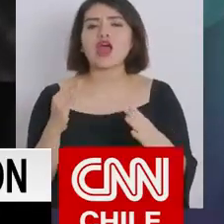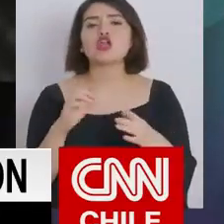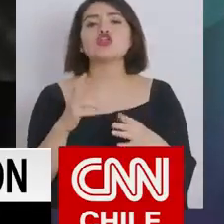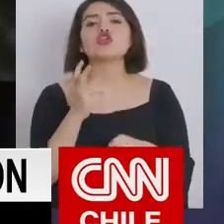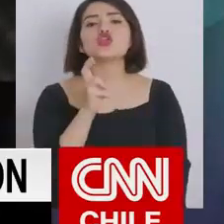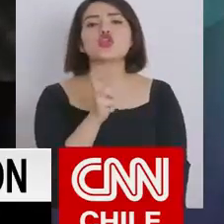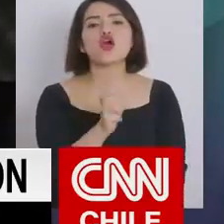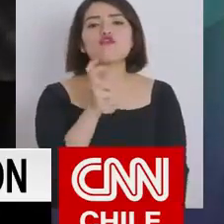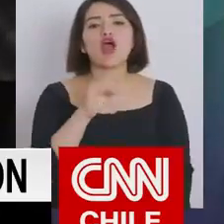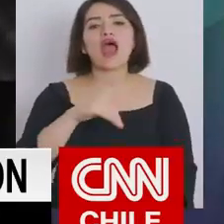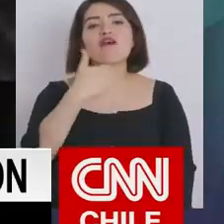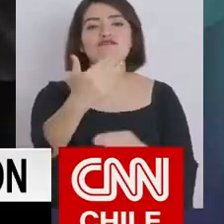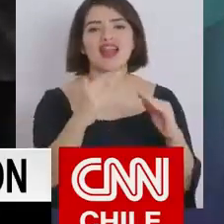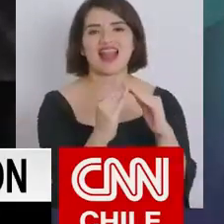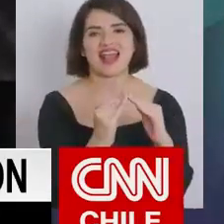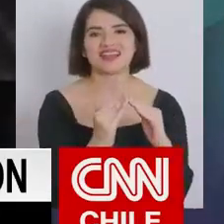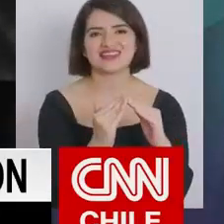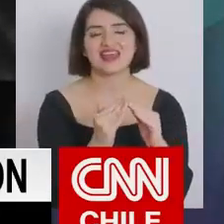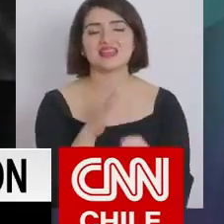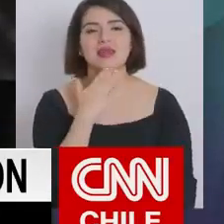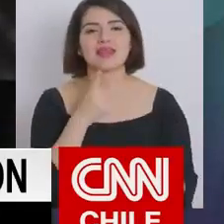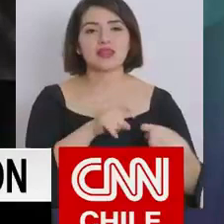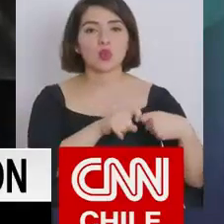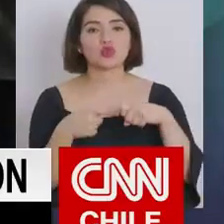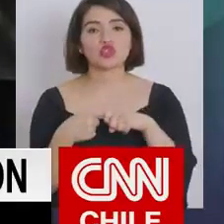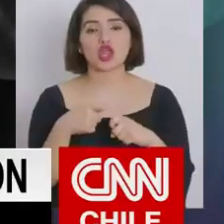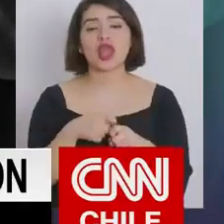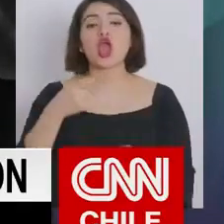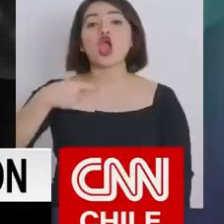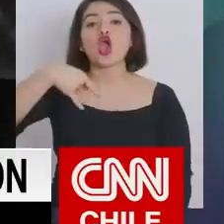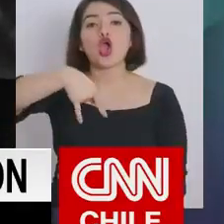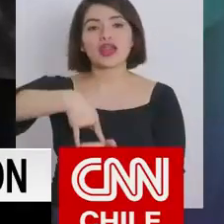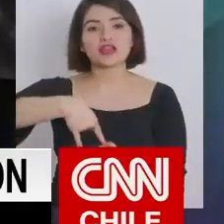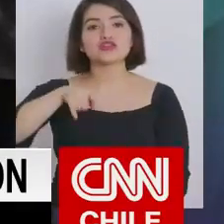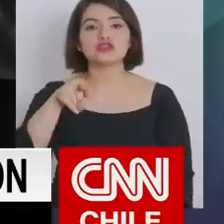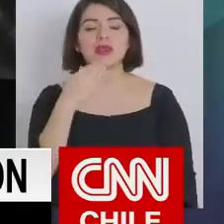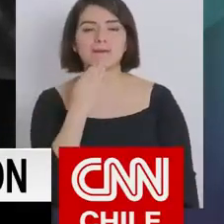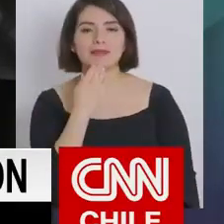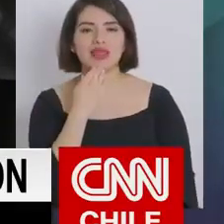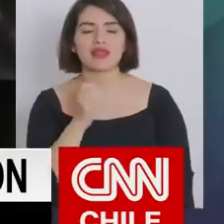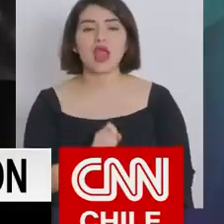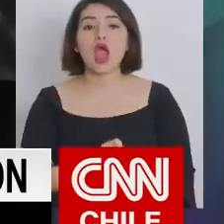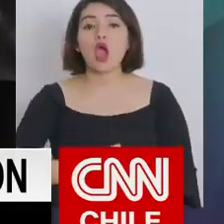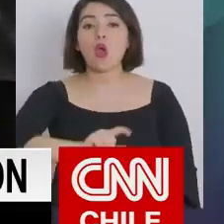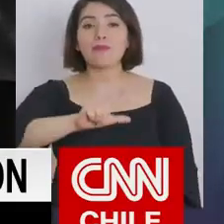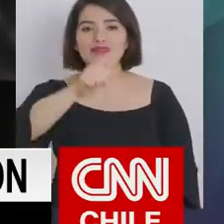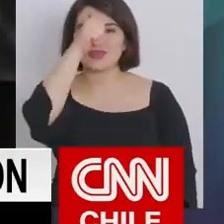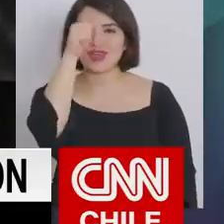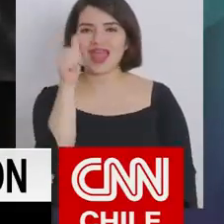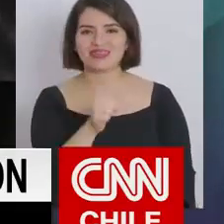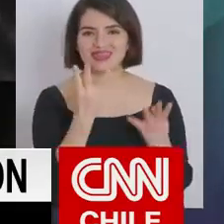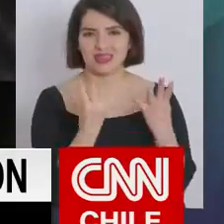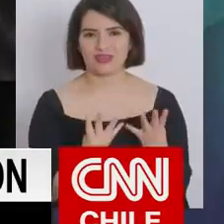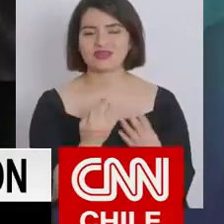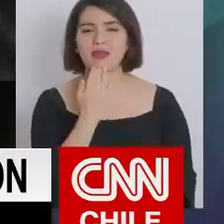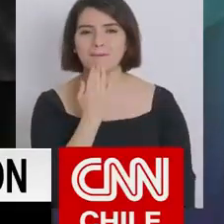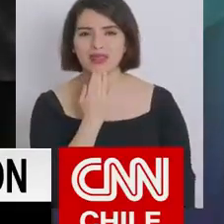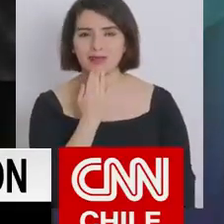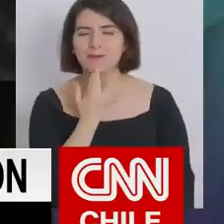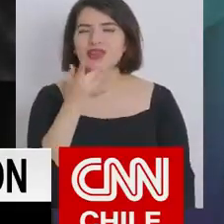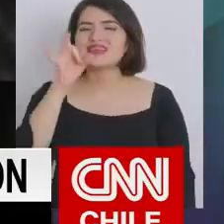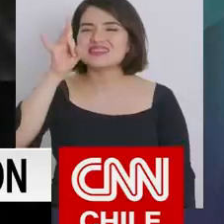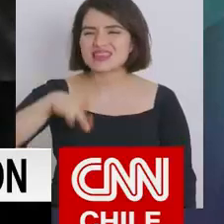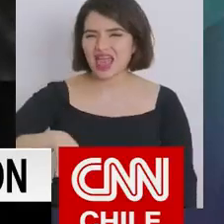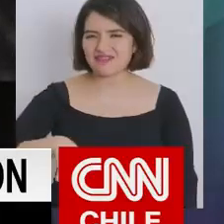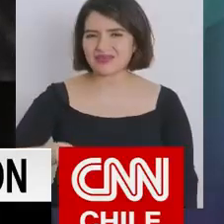Hay algunas también discusiones en el Congreso sobre esos mismos portonazos, que significó un aumento de las penas, porque sabemos que era una práctica